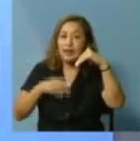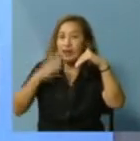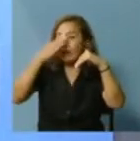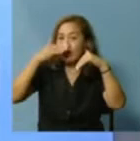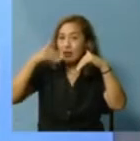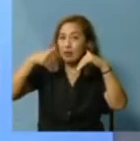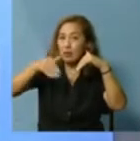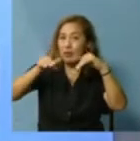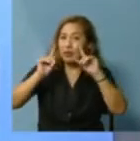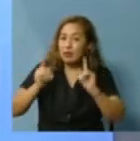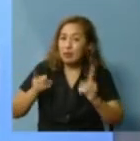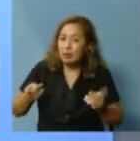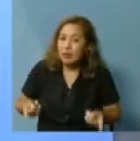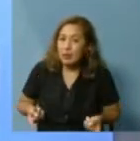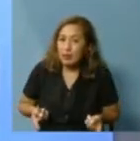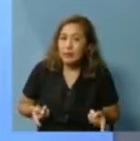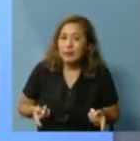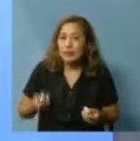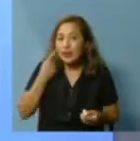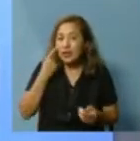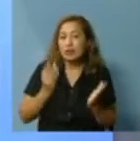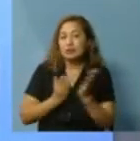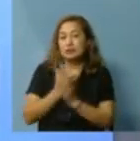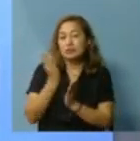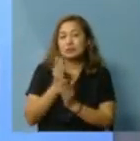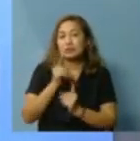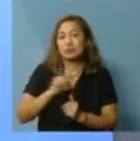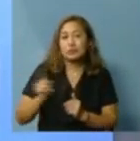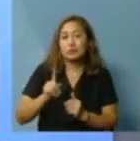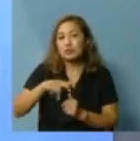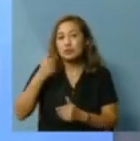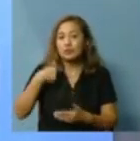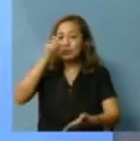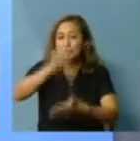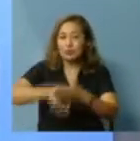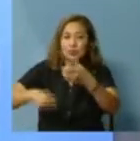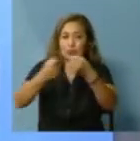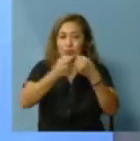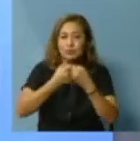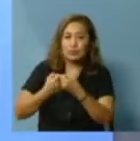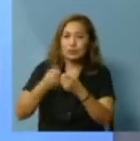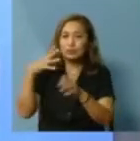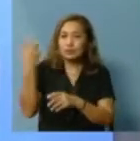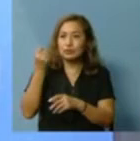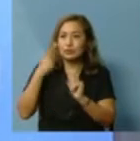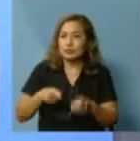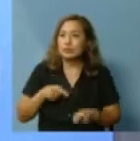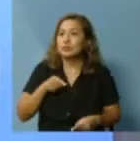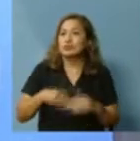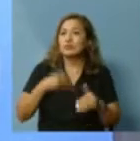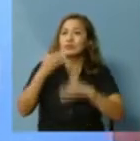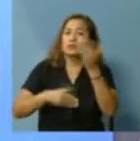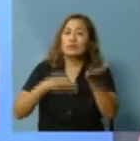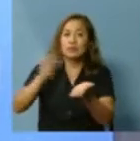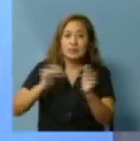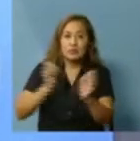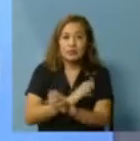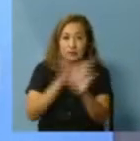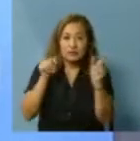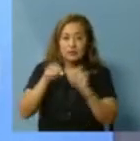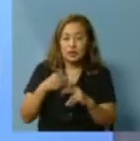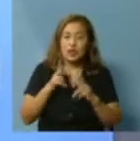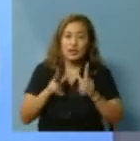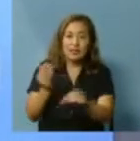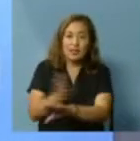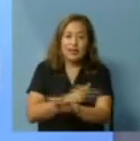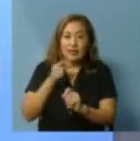después este bueno hay que seguir porque hay otros contratos importantes que se están haciendo para ampliar no siento como yo